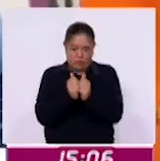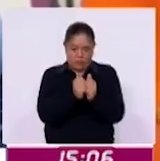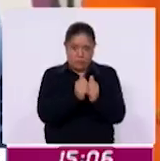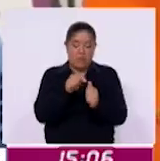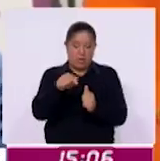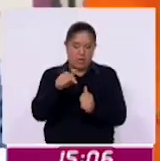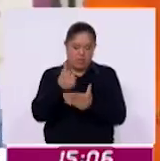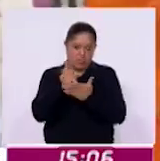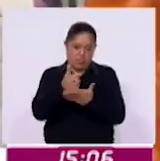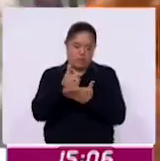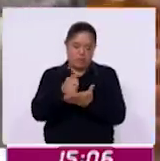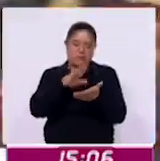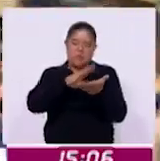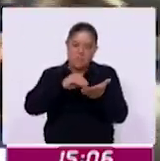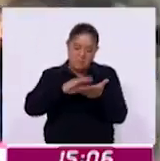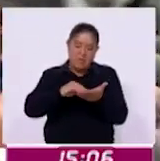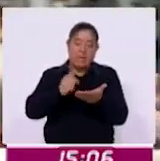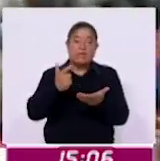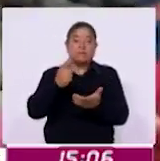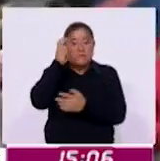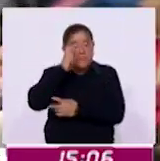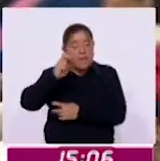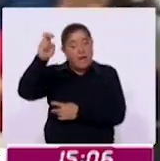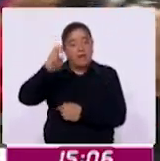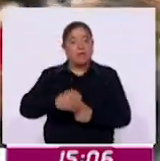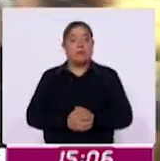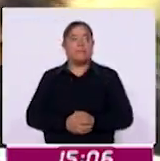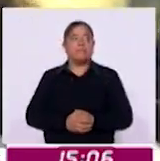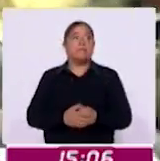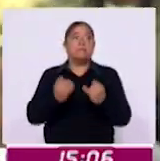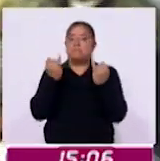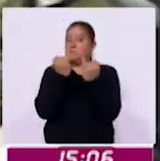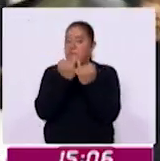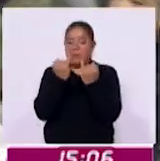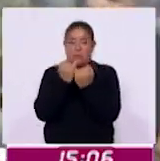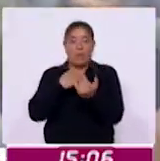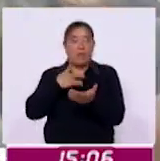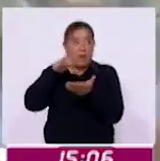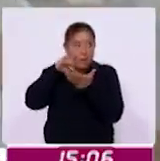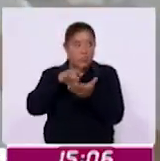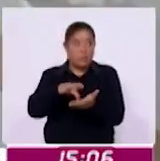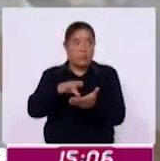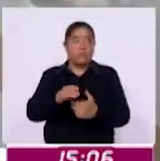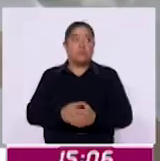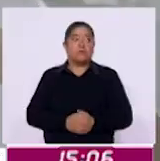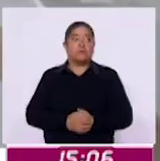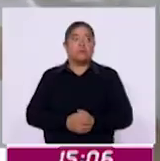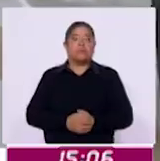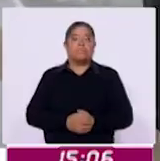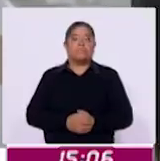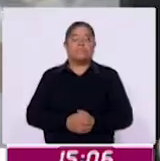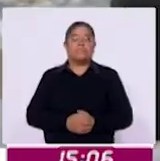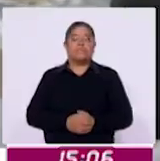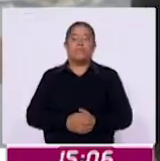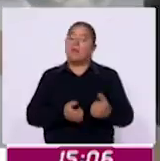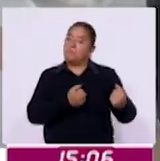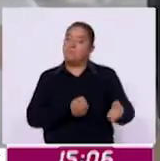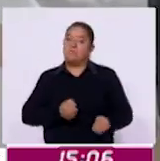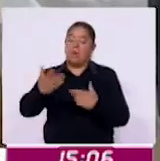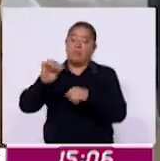de documentos de viaje. Al igual también les apoyamos con el traslados terrestres